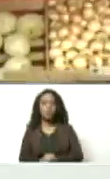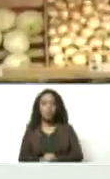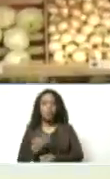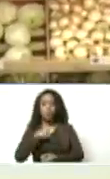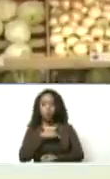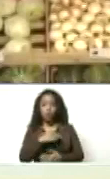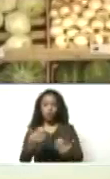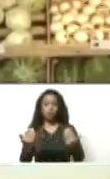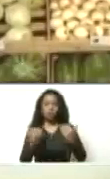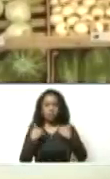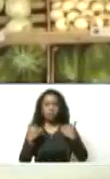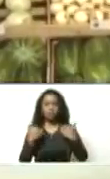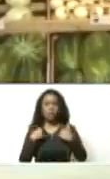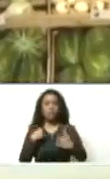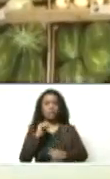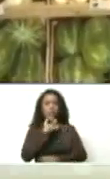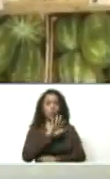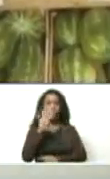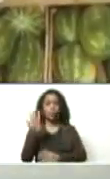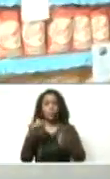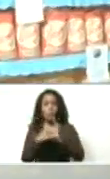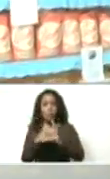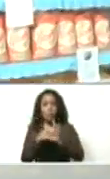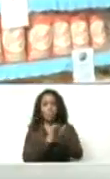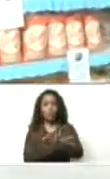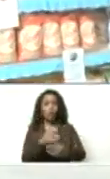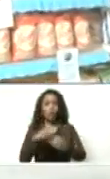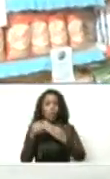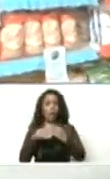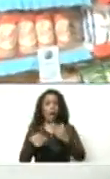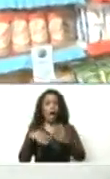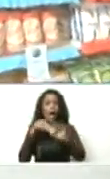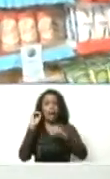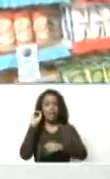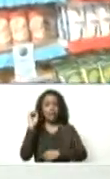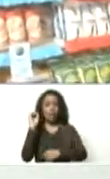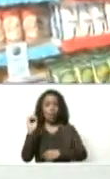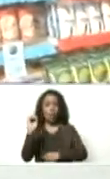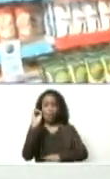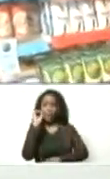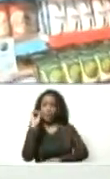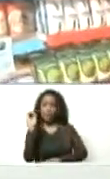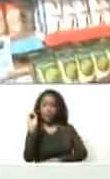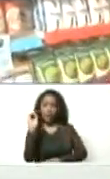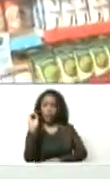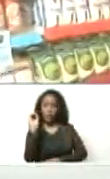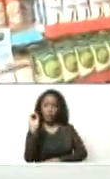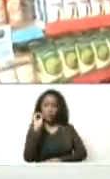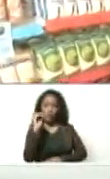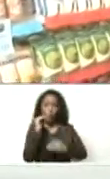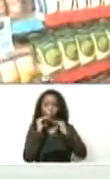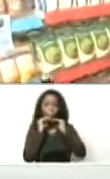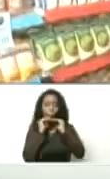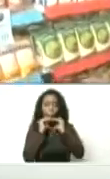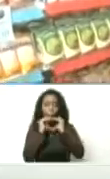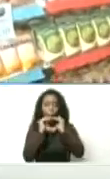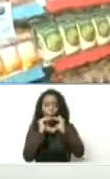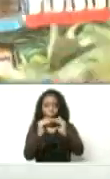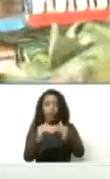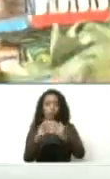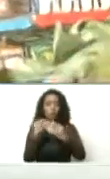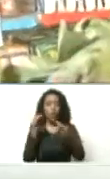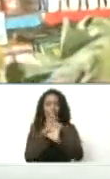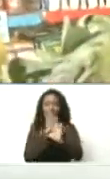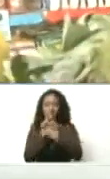de ingresos de 54 mil millones de dólares a cero, a cero, a cero, cero.